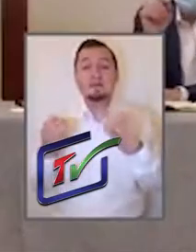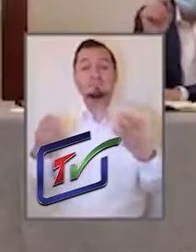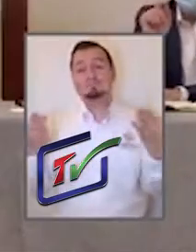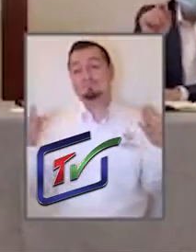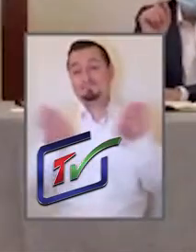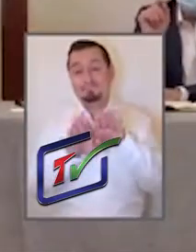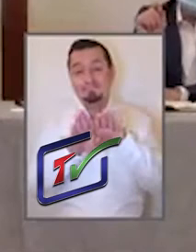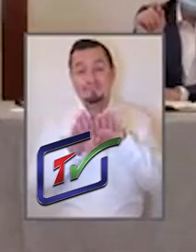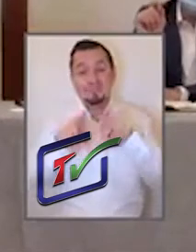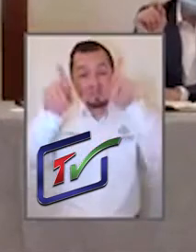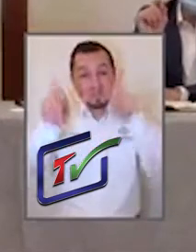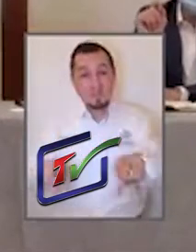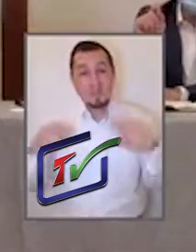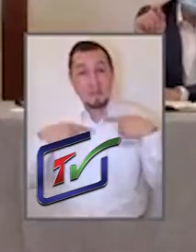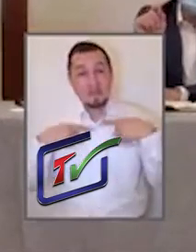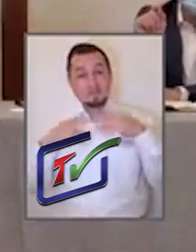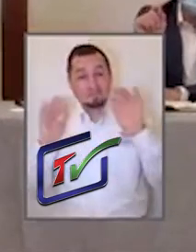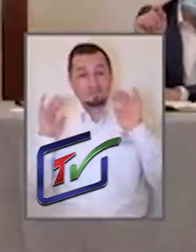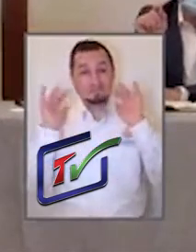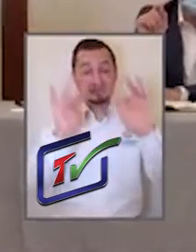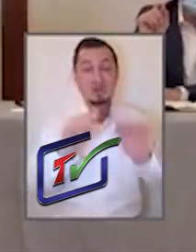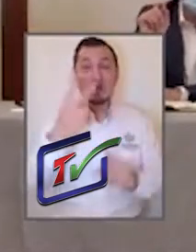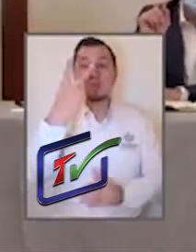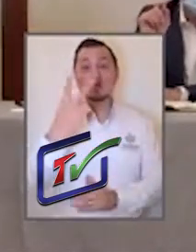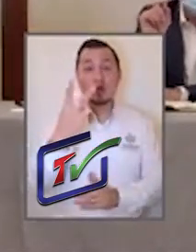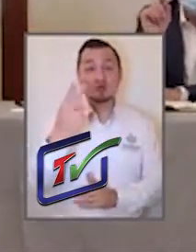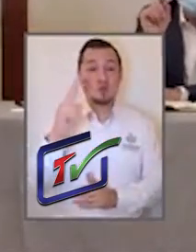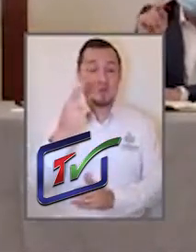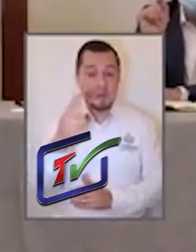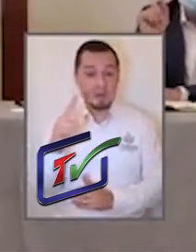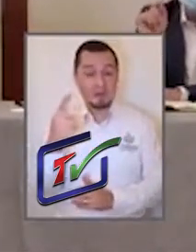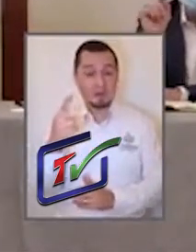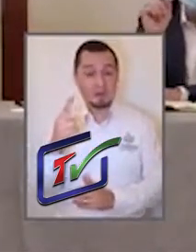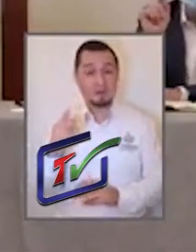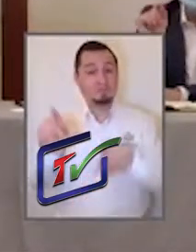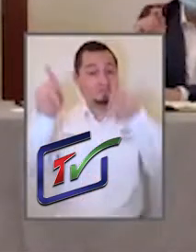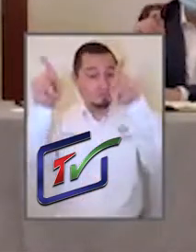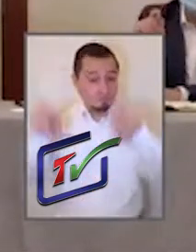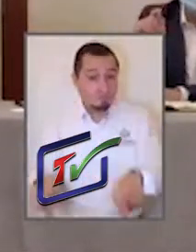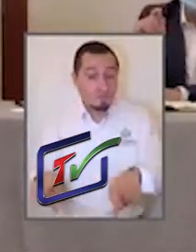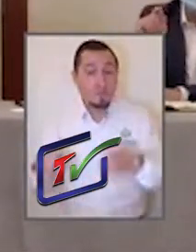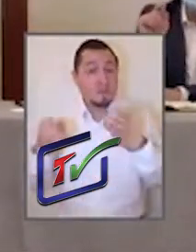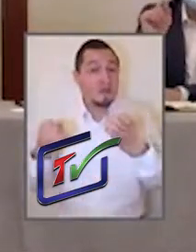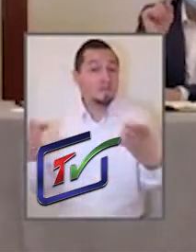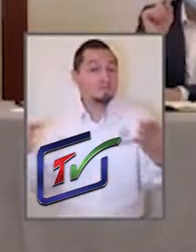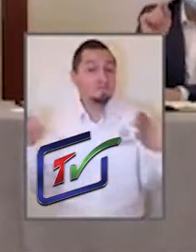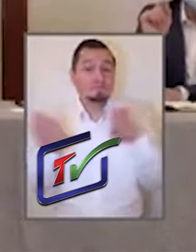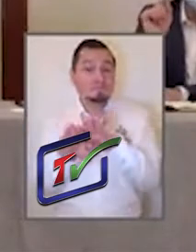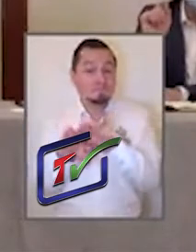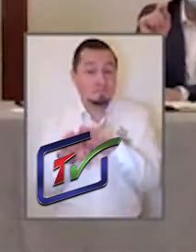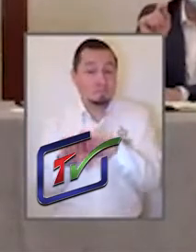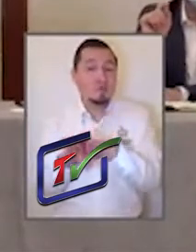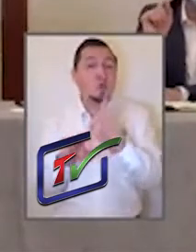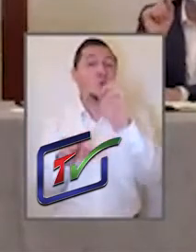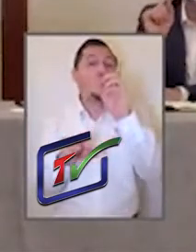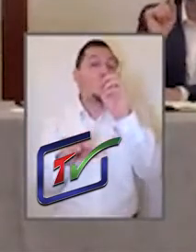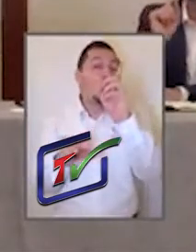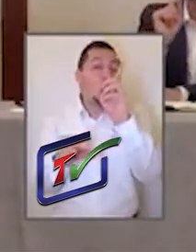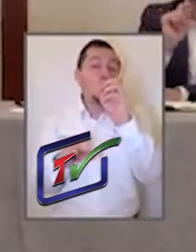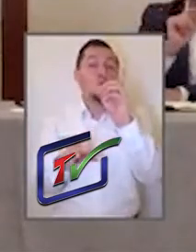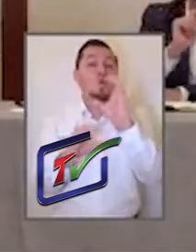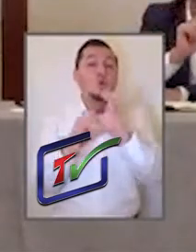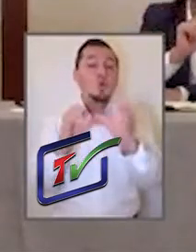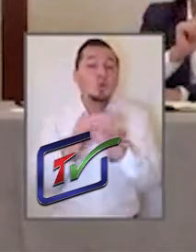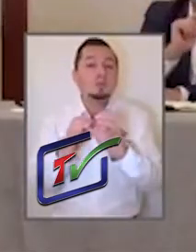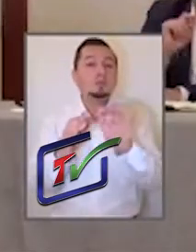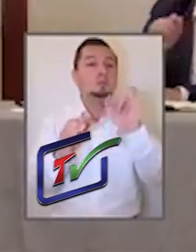estarán cerrados para el próximo 2 de noviembre. Los panteones estarán cerrados. Lo único